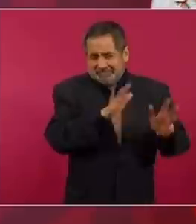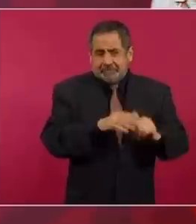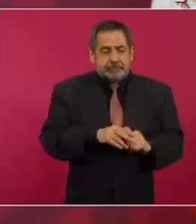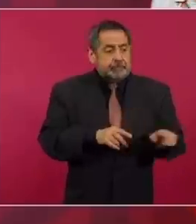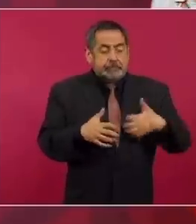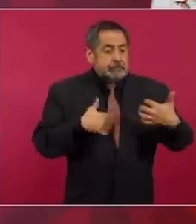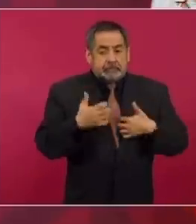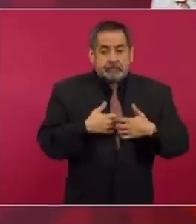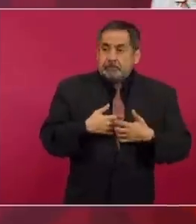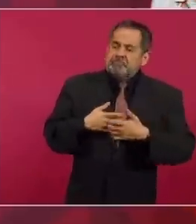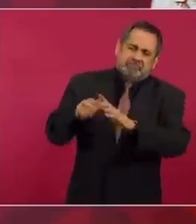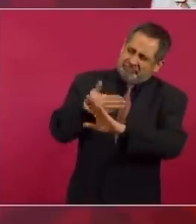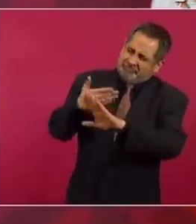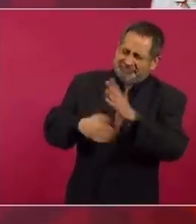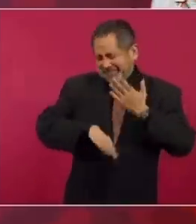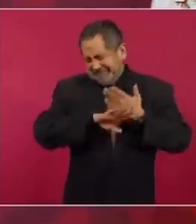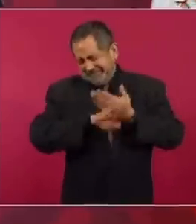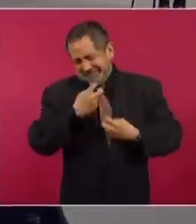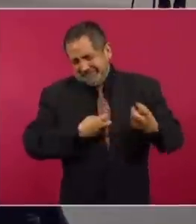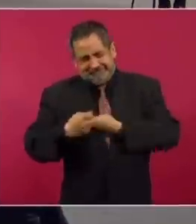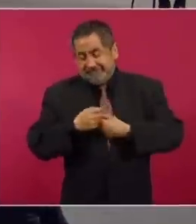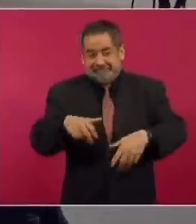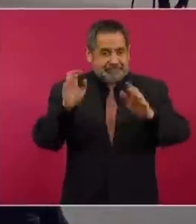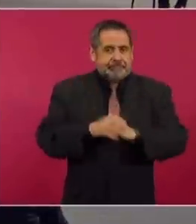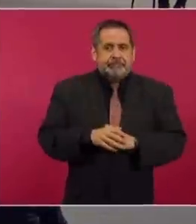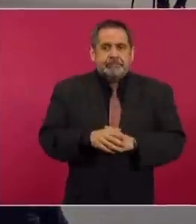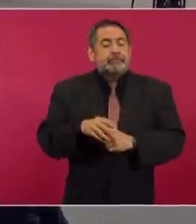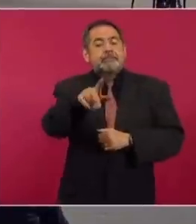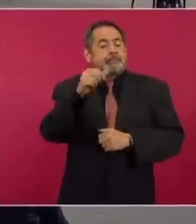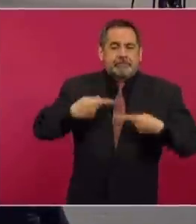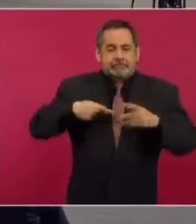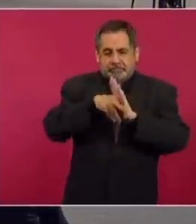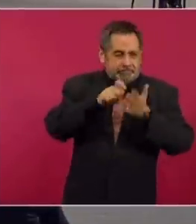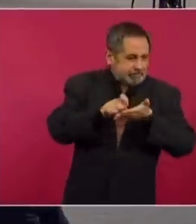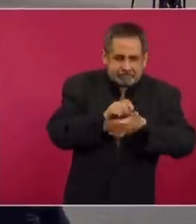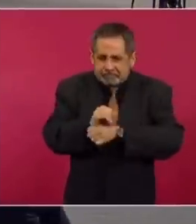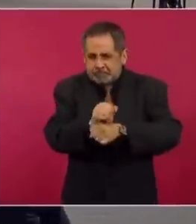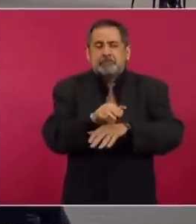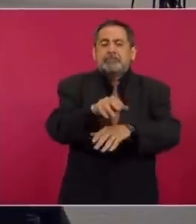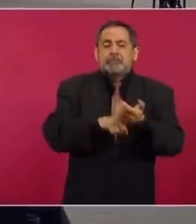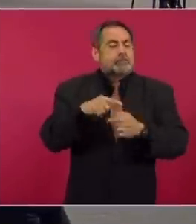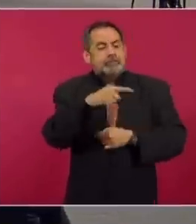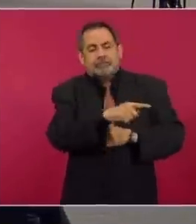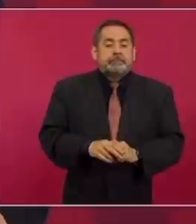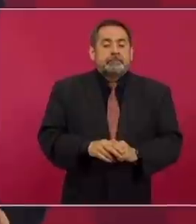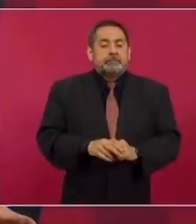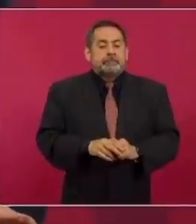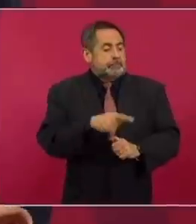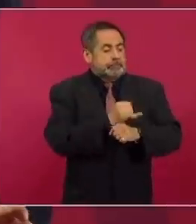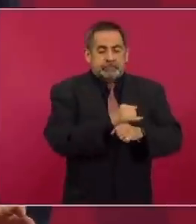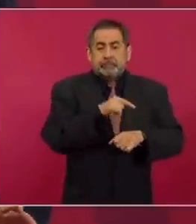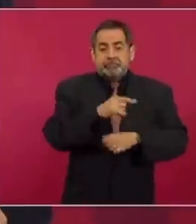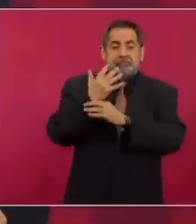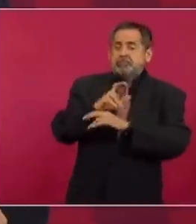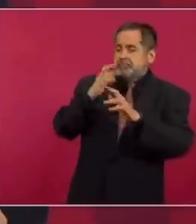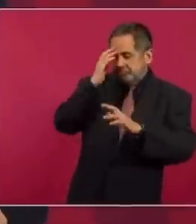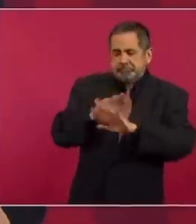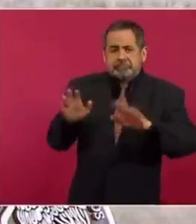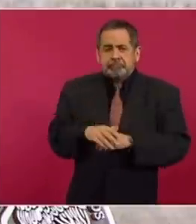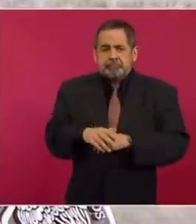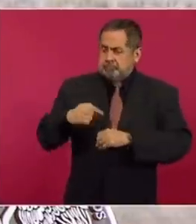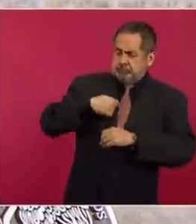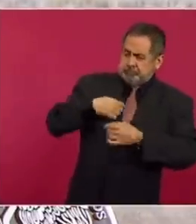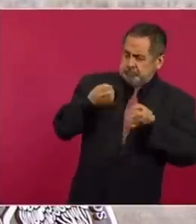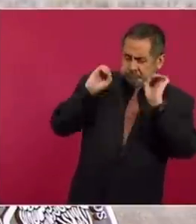corruptos, y se lanzan con todo. Ayer, el periodista que hizo la investigación sobre la casa de mi hijo reconoce de que él